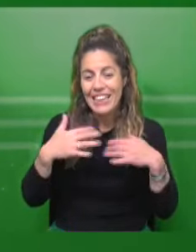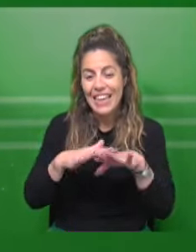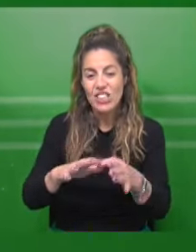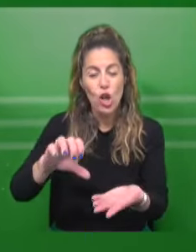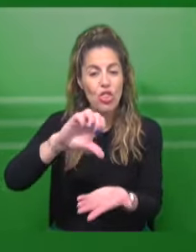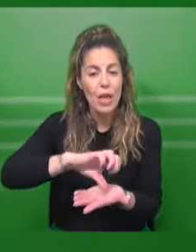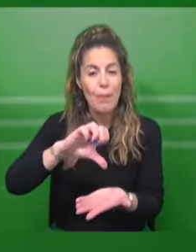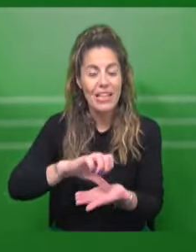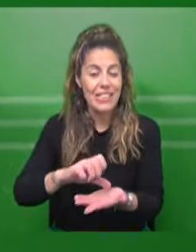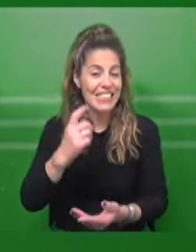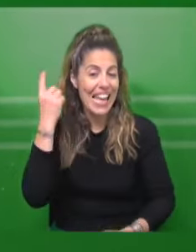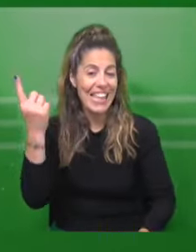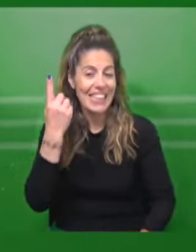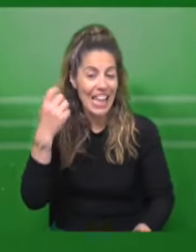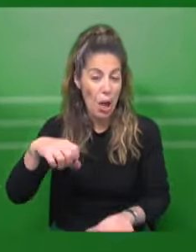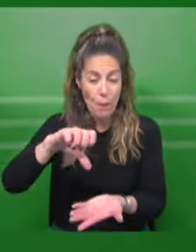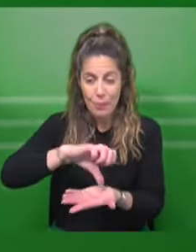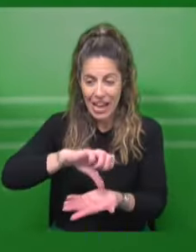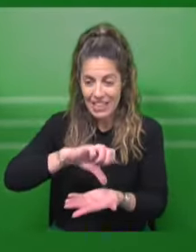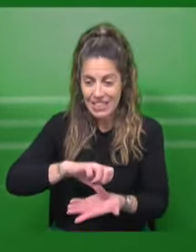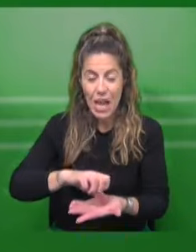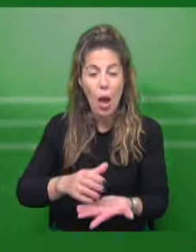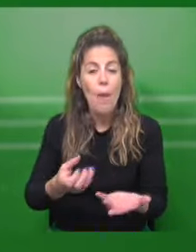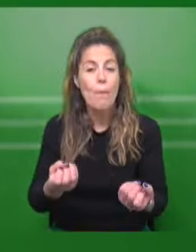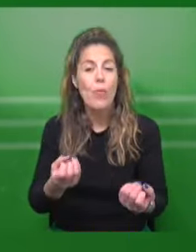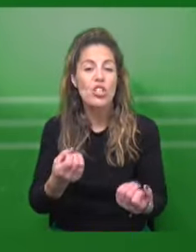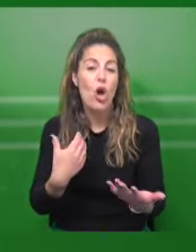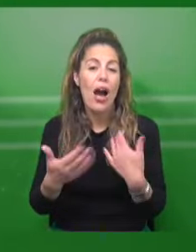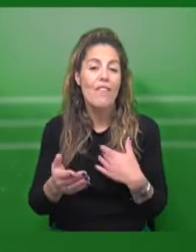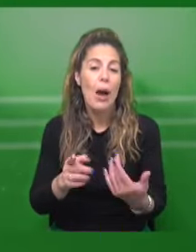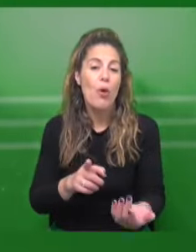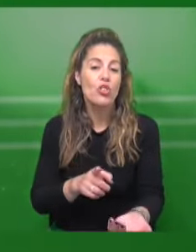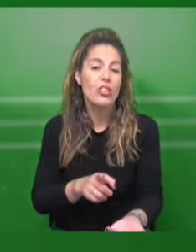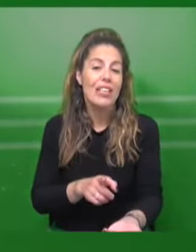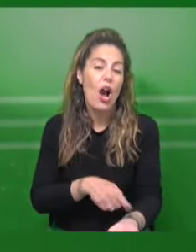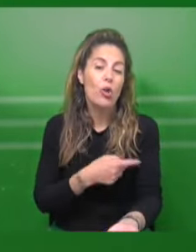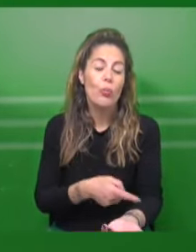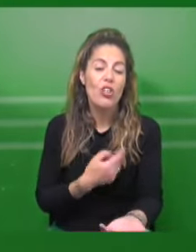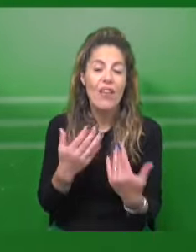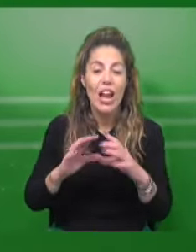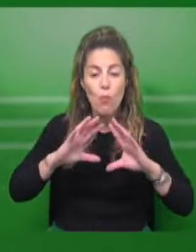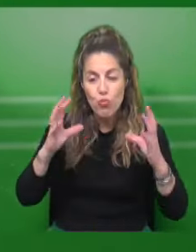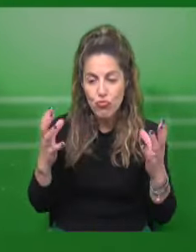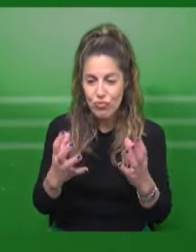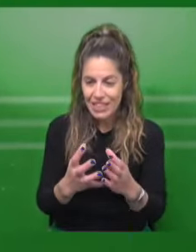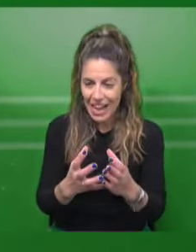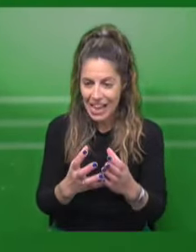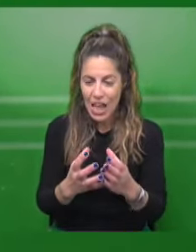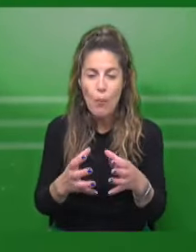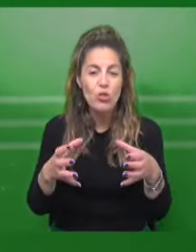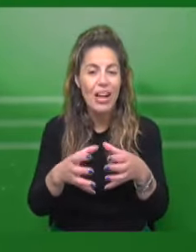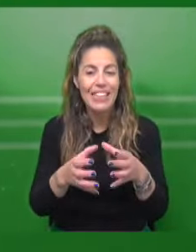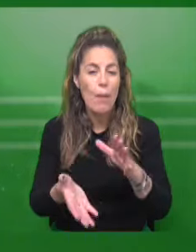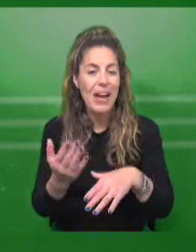no internacional por eso acostumbramos ahora hablar mucho más de lo global de lo mundial porque es una categoría